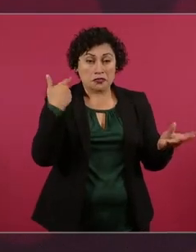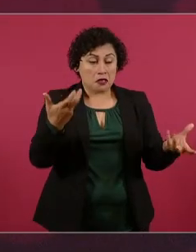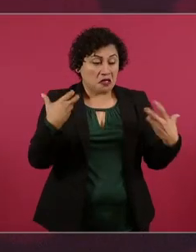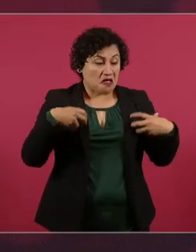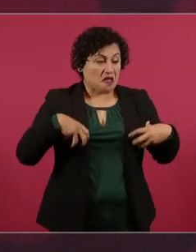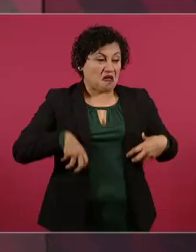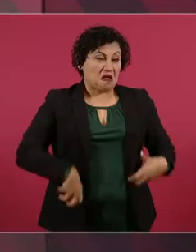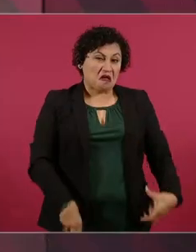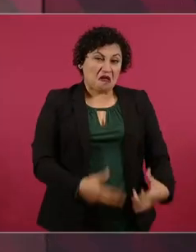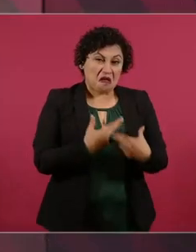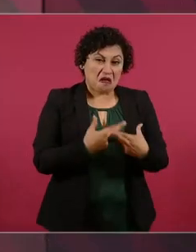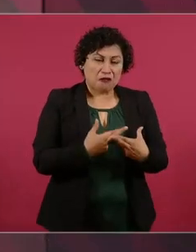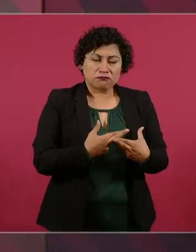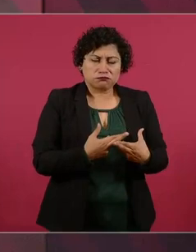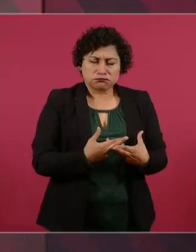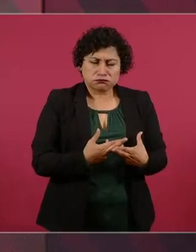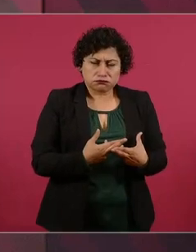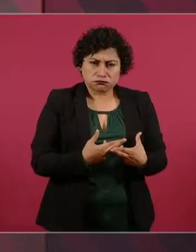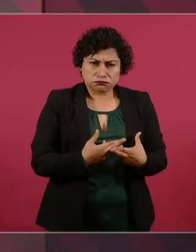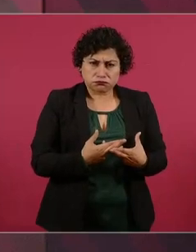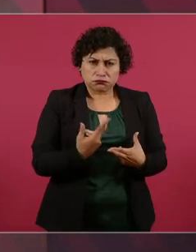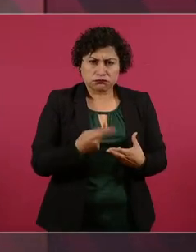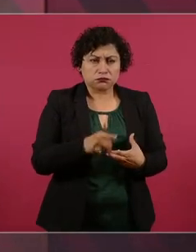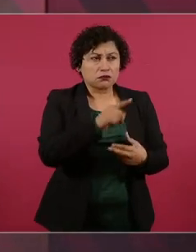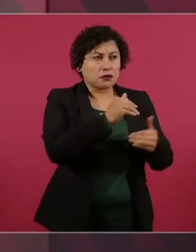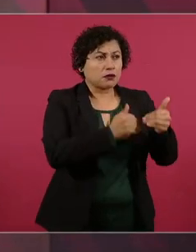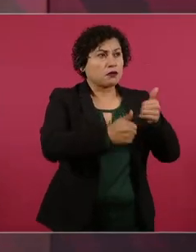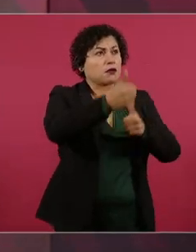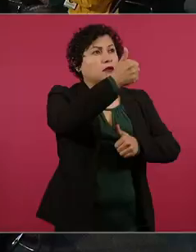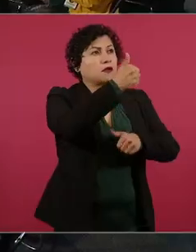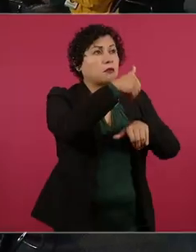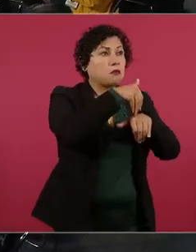sostienen el pensamiento conservador,